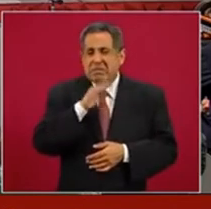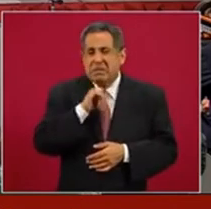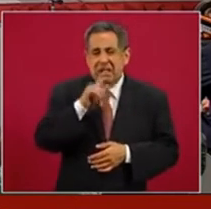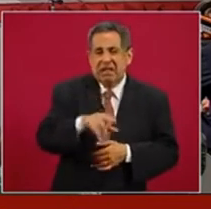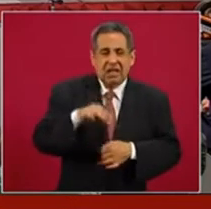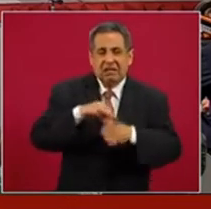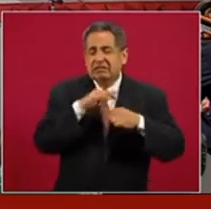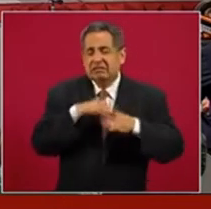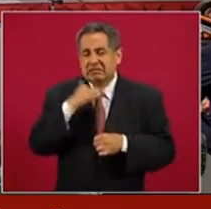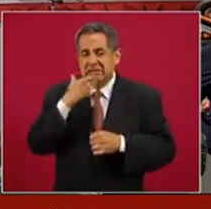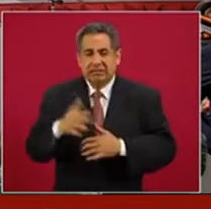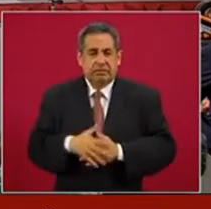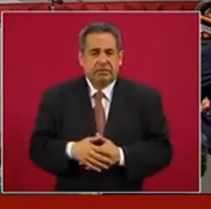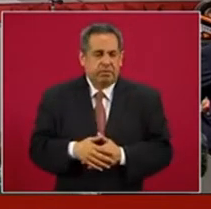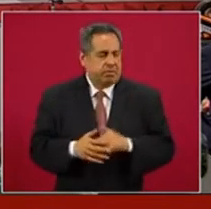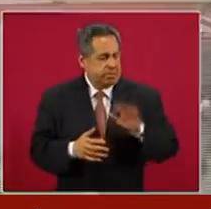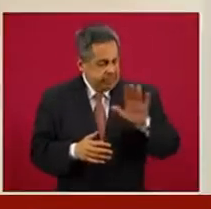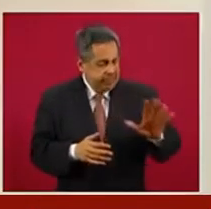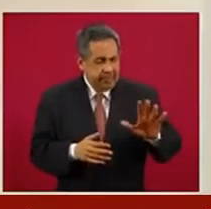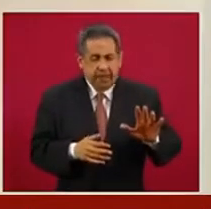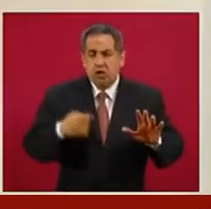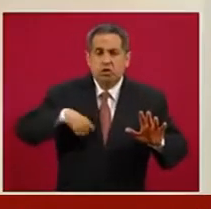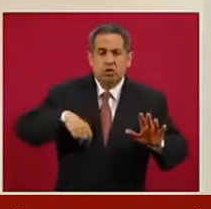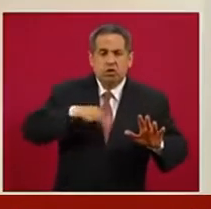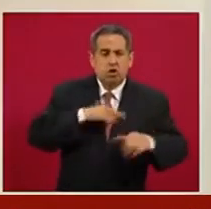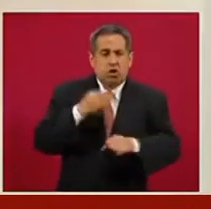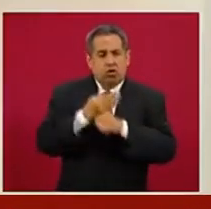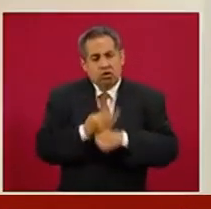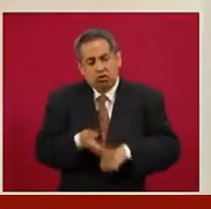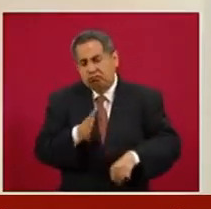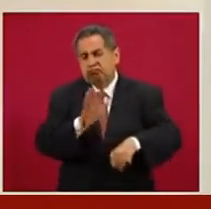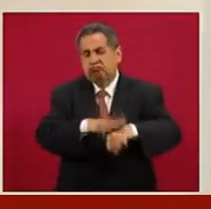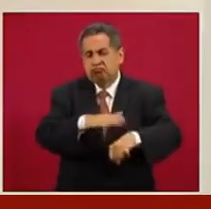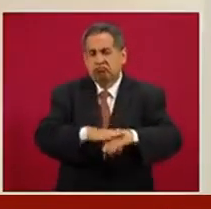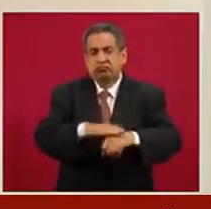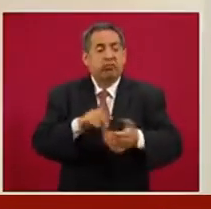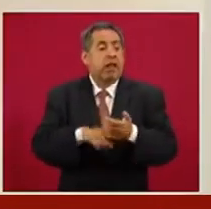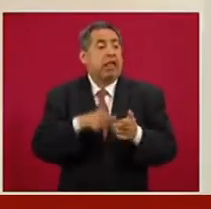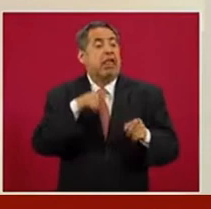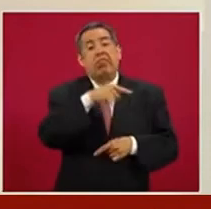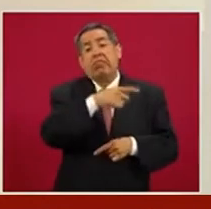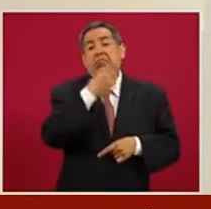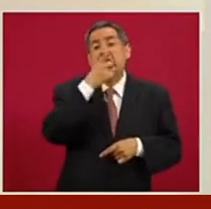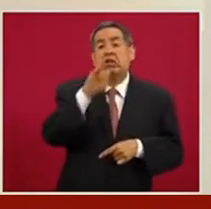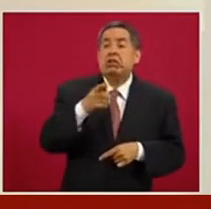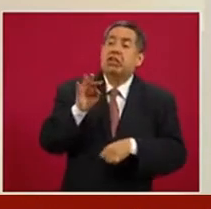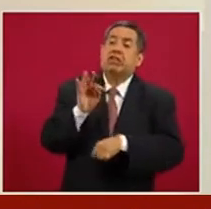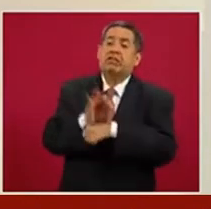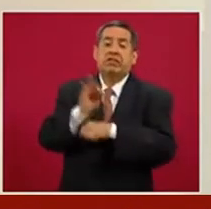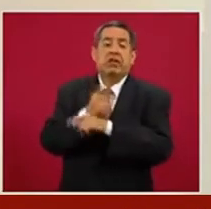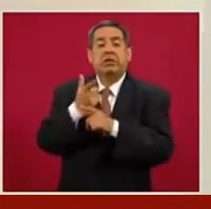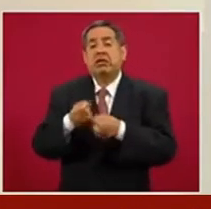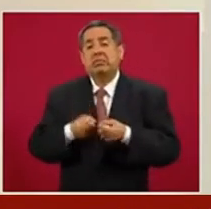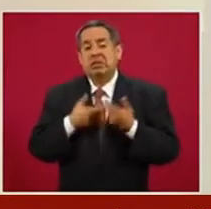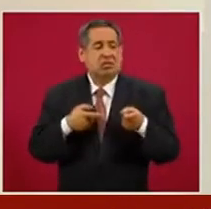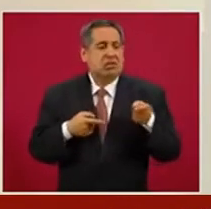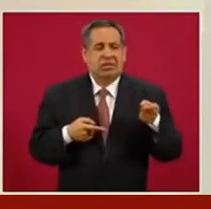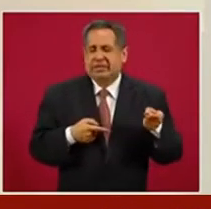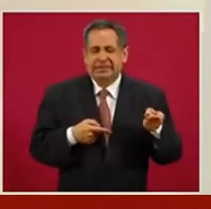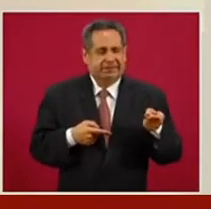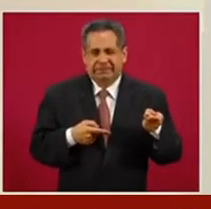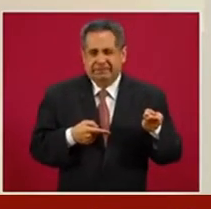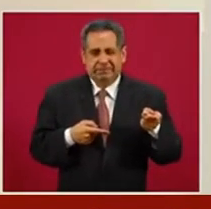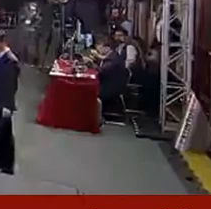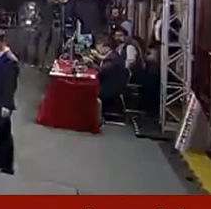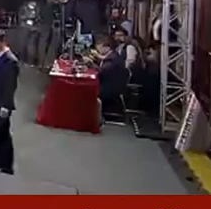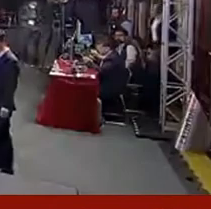electoral. Estamos, pues, ante un exhorto que supuestamente llama a defender la libertad de expresión y que es,